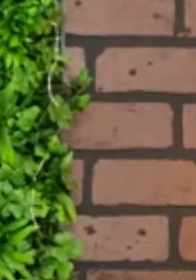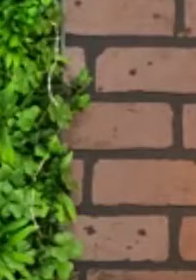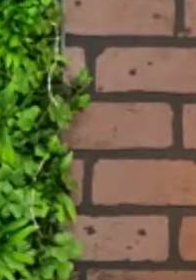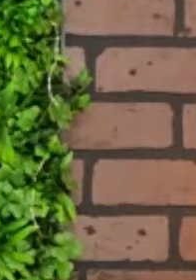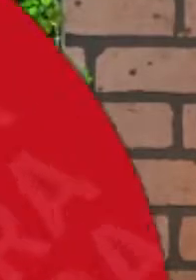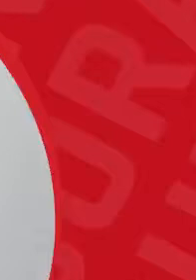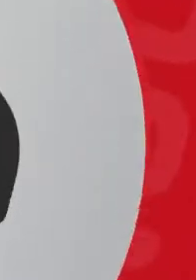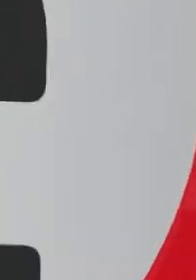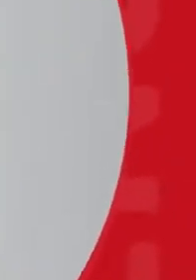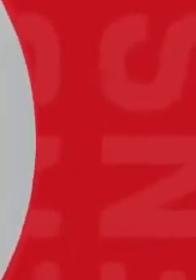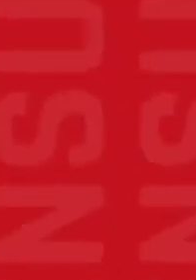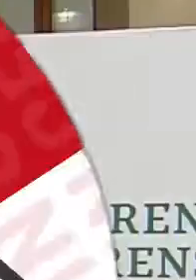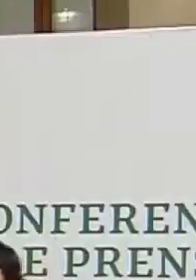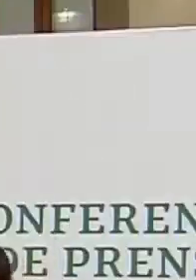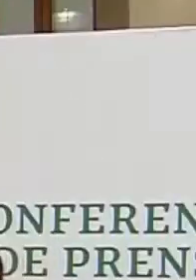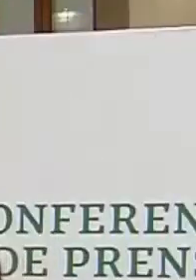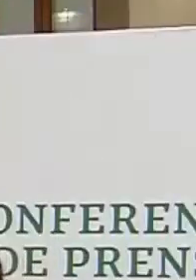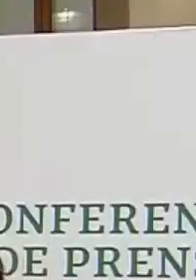Congreso.